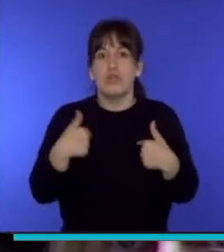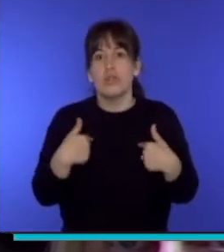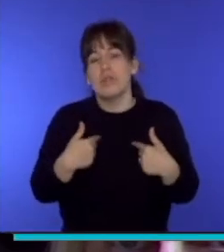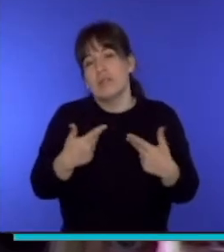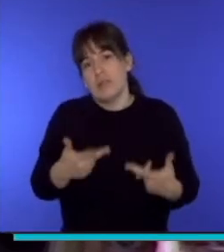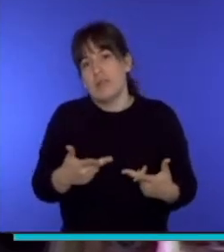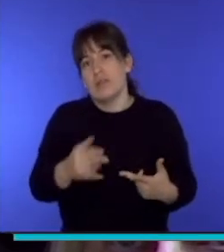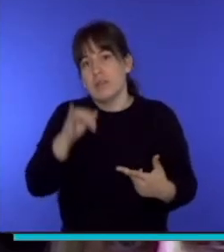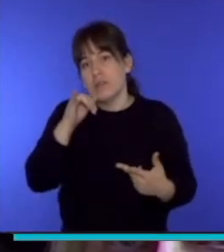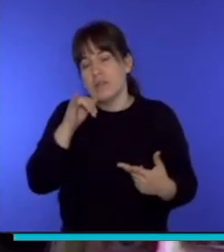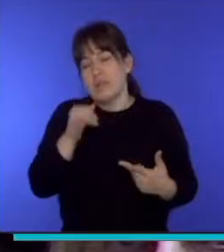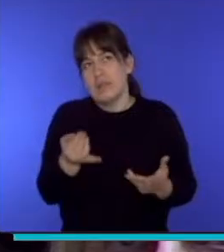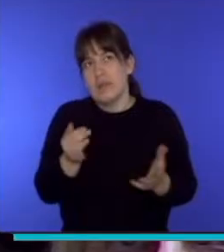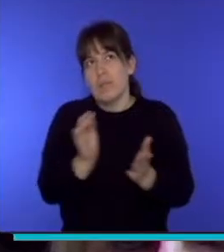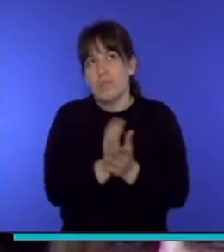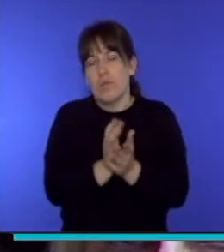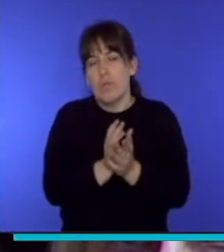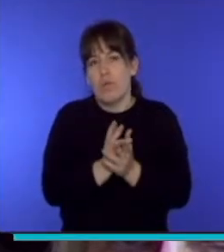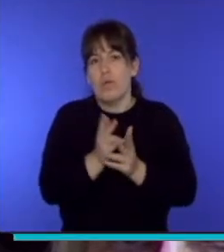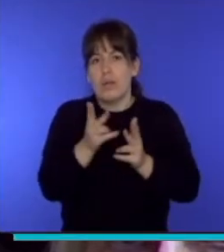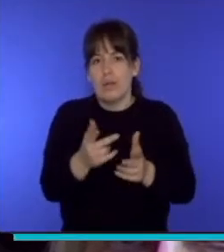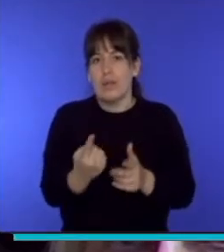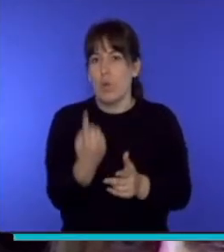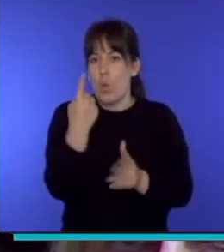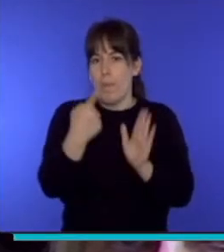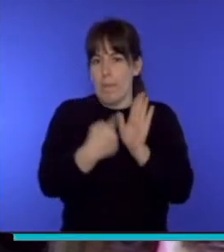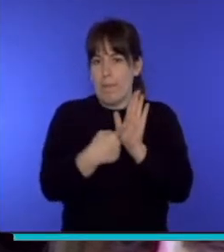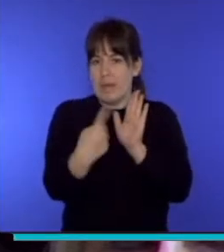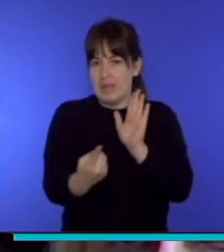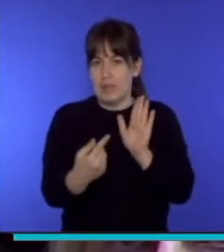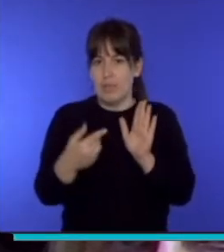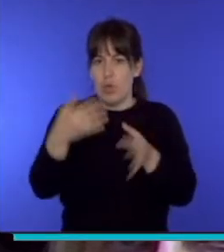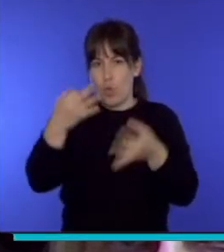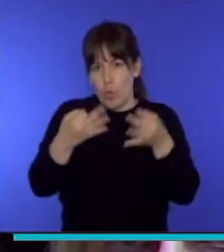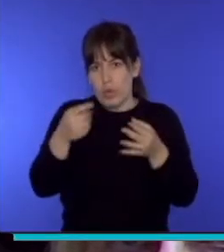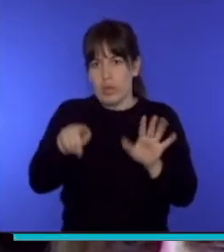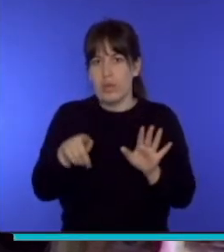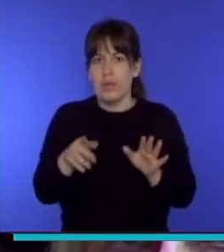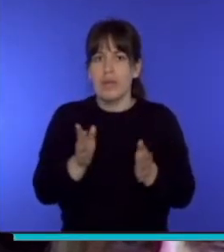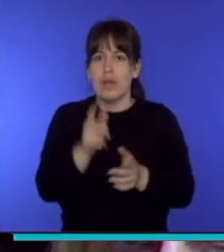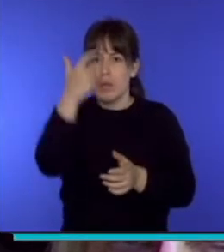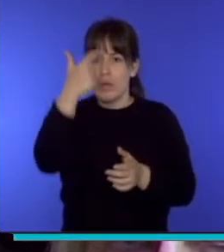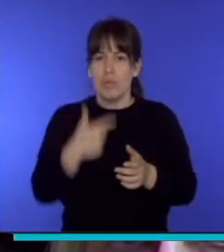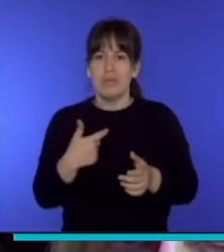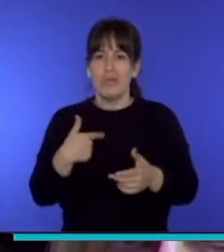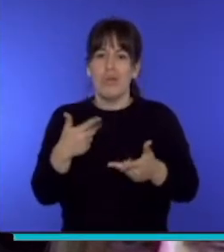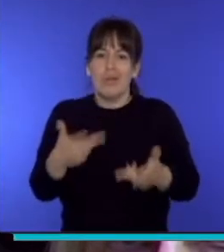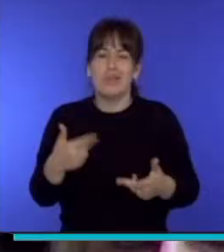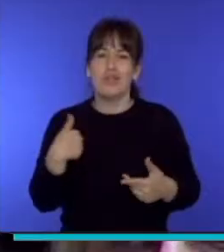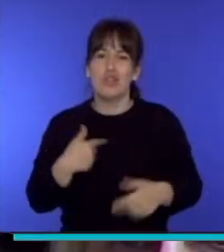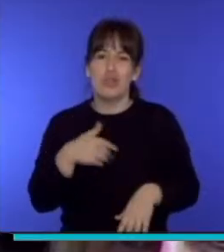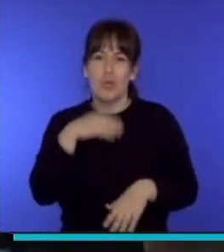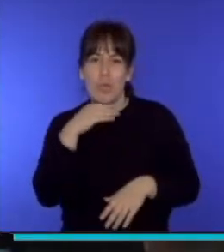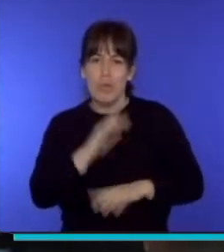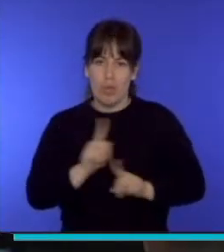sí una mención a un principio jurídico que dice que nadie puede alegar su propia torpeza. Gracias, señor